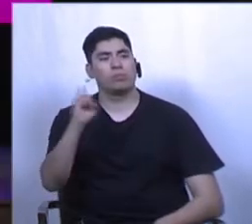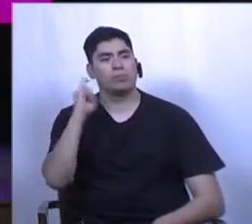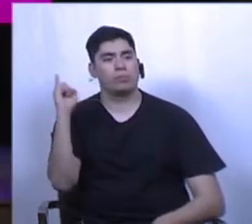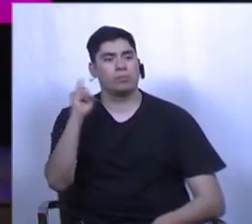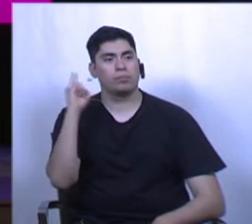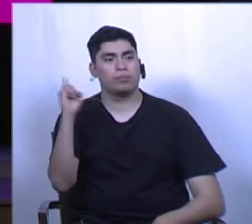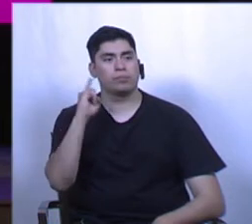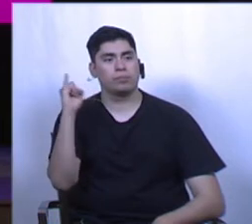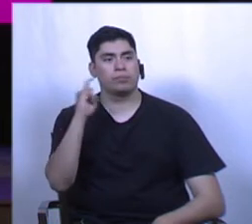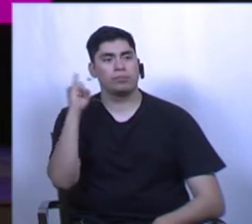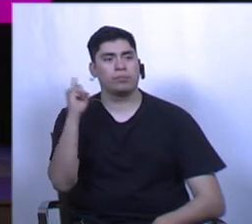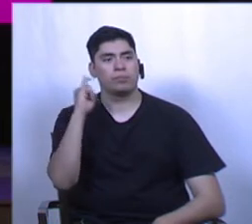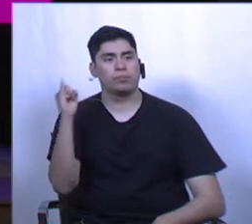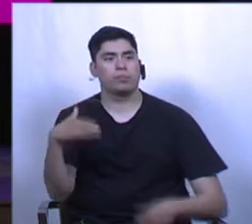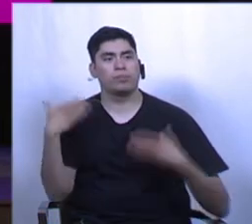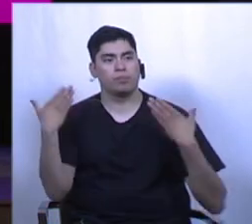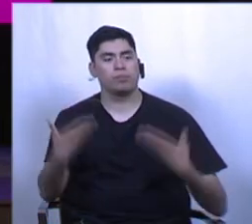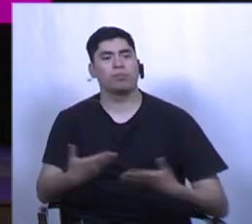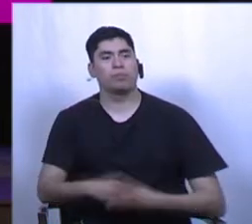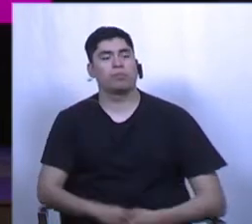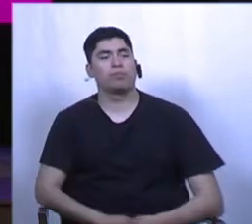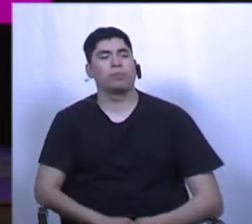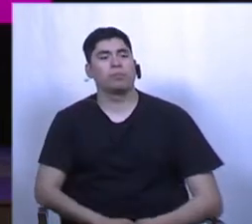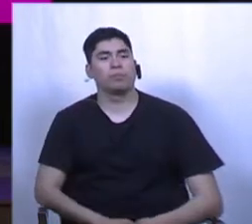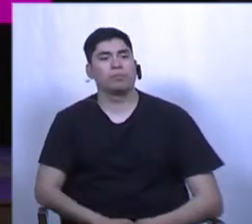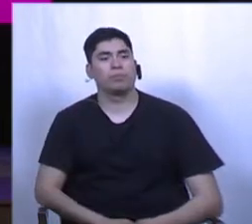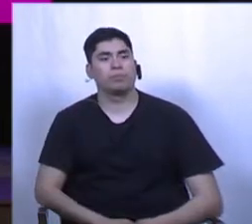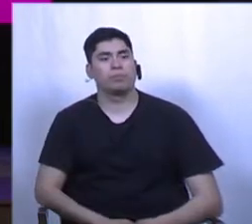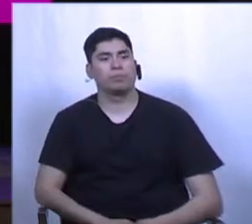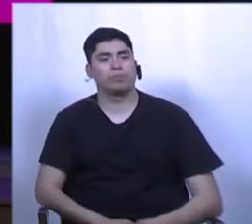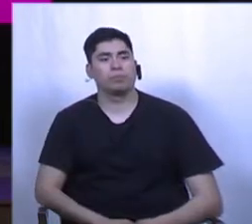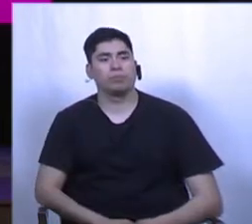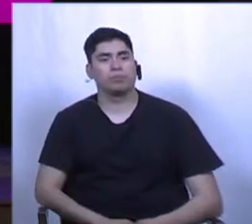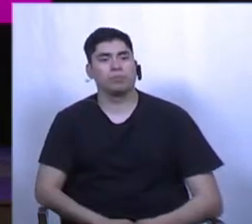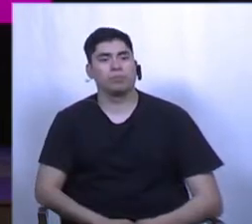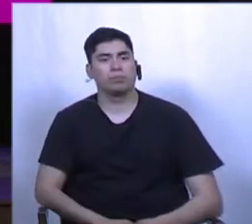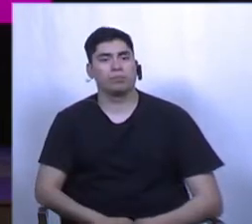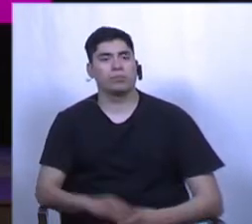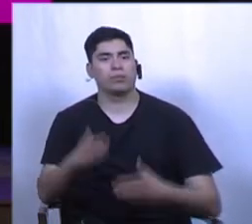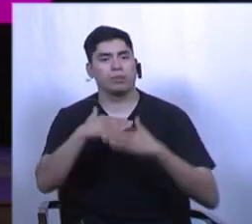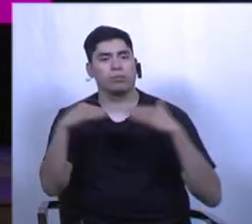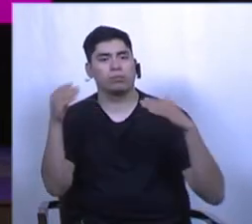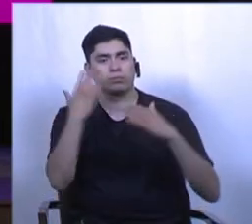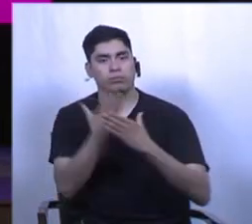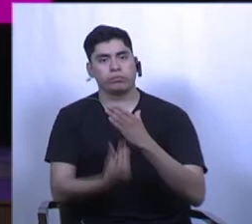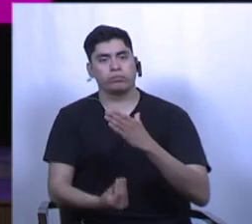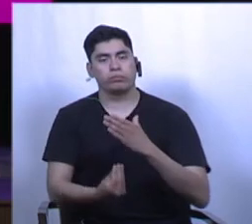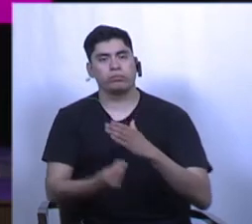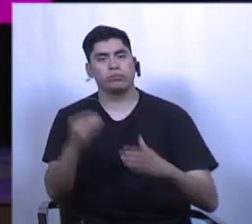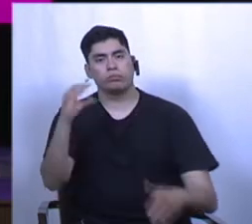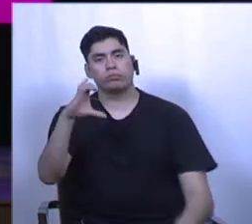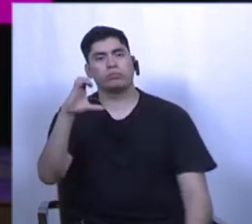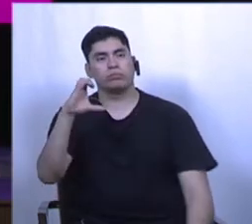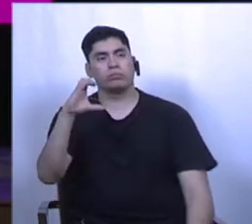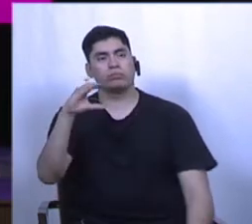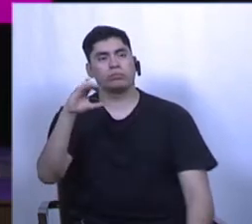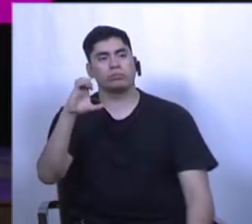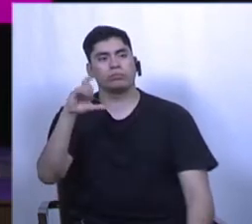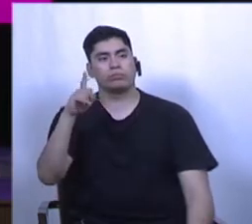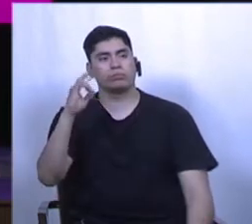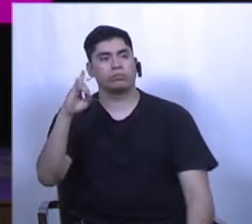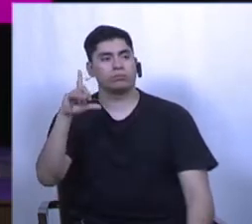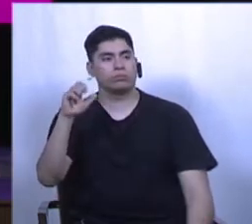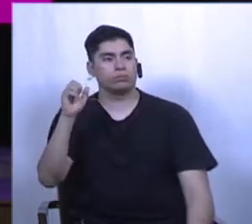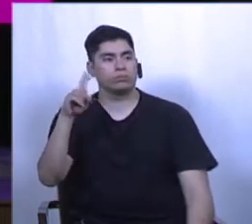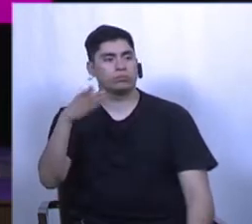sus propias características de síntomas, que tienen que ver con la pérdida de células cerebrales y que tienen